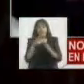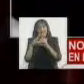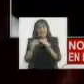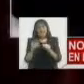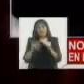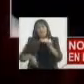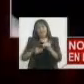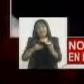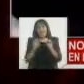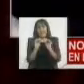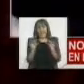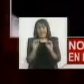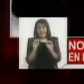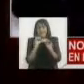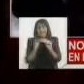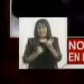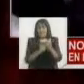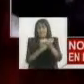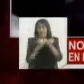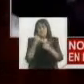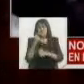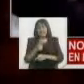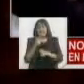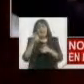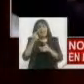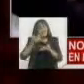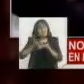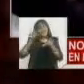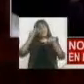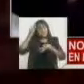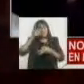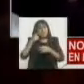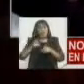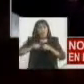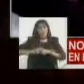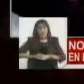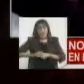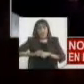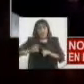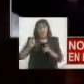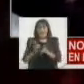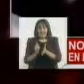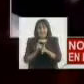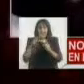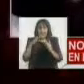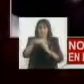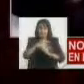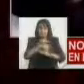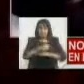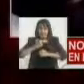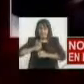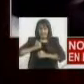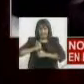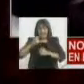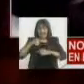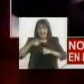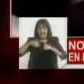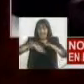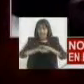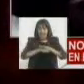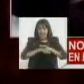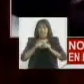Nicaragua se agrega nada que respalde esa tesis, que es la que dio origen a esta invasión militar y al